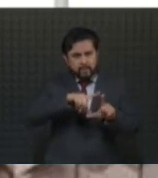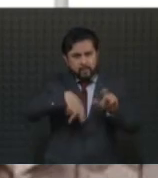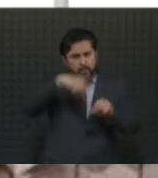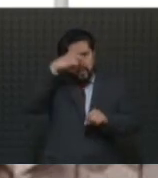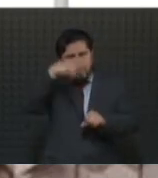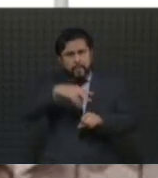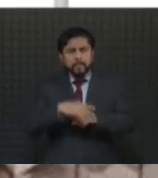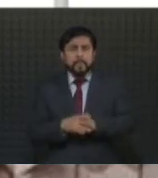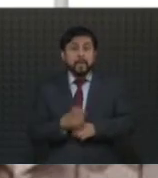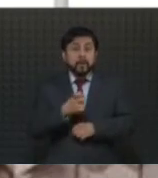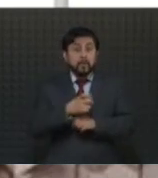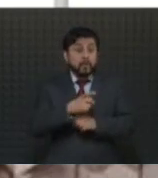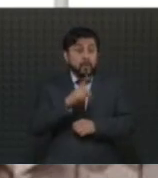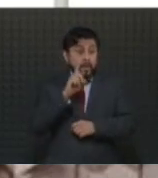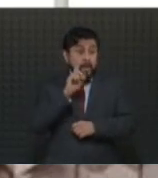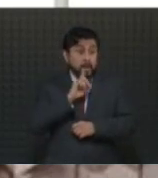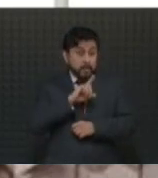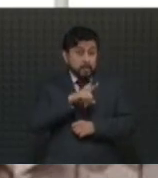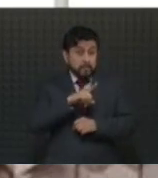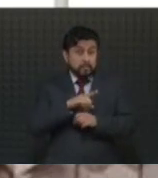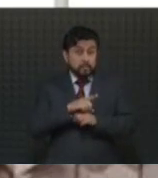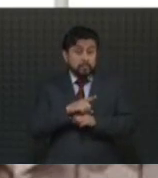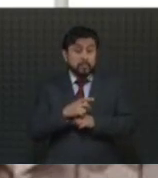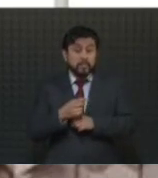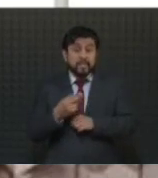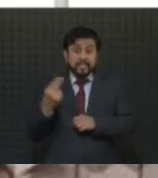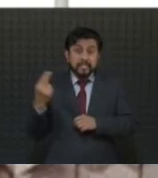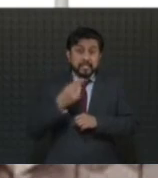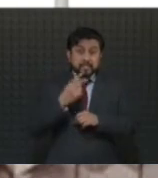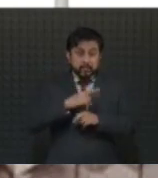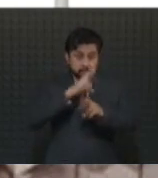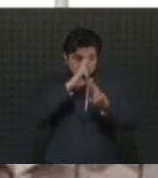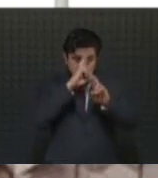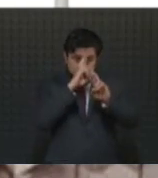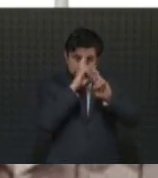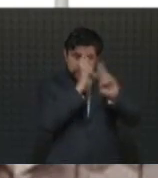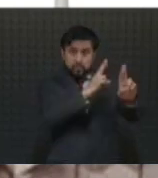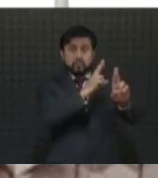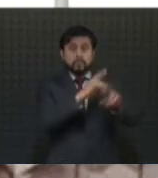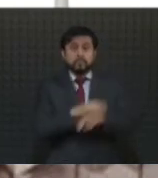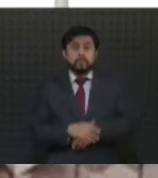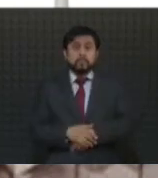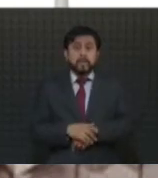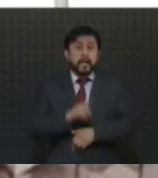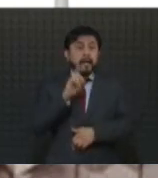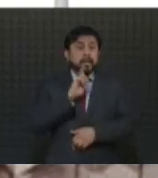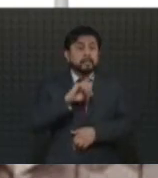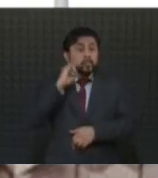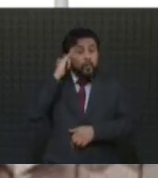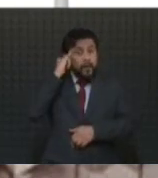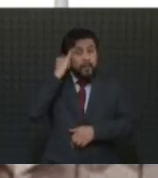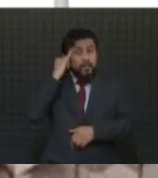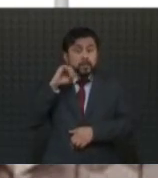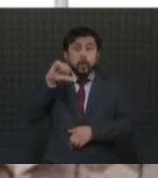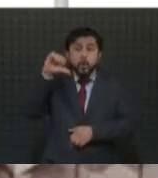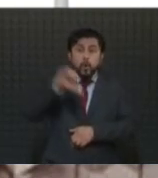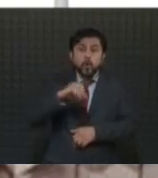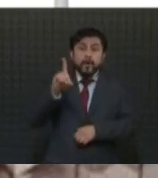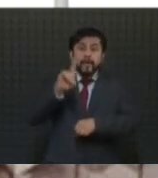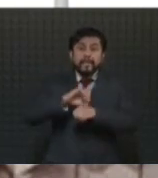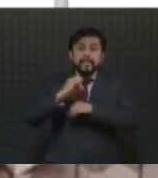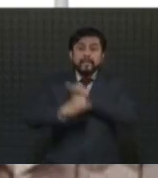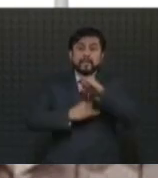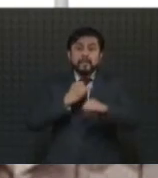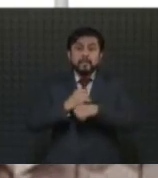Es el mejor homenaje que podamos hacer a las mujeres de México, a las mujeres indígenas, hoy en el Día